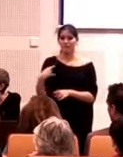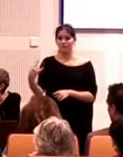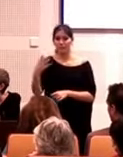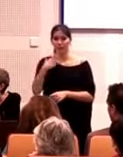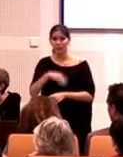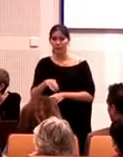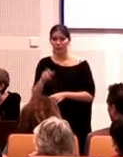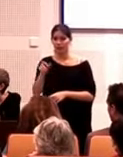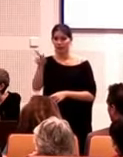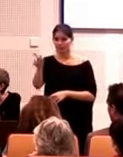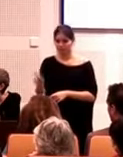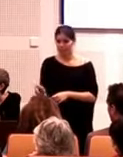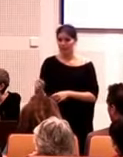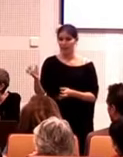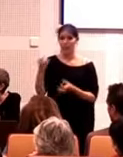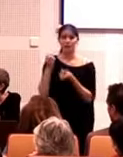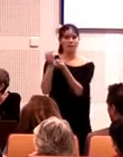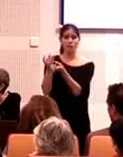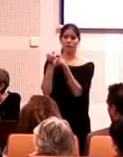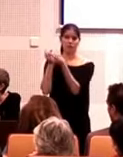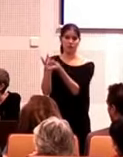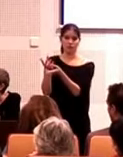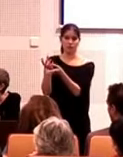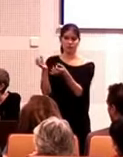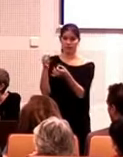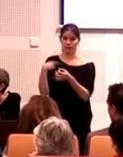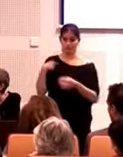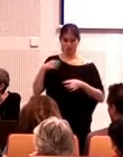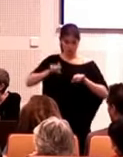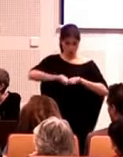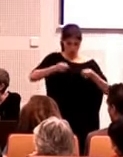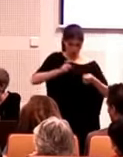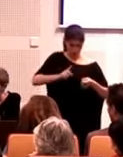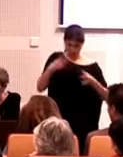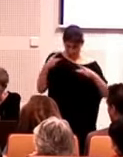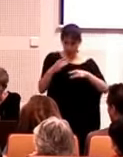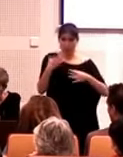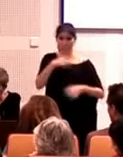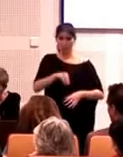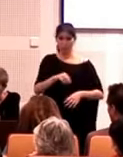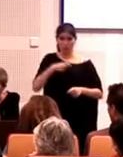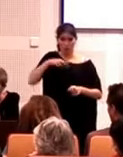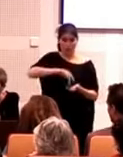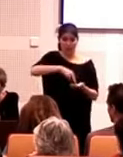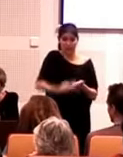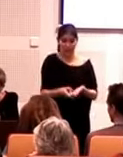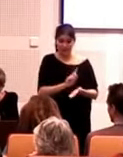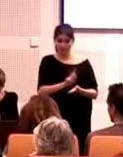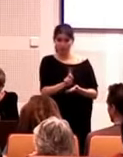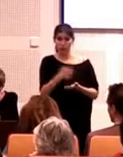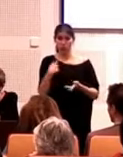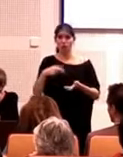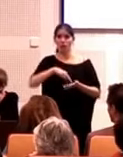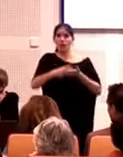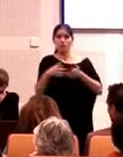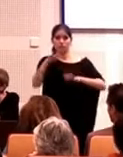gustar, también tiene que tener una información y saber que no me rompo porque me toques, que no me voy a caer o que no me va a dar ningún